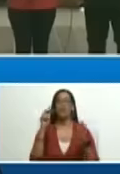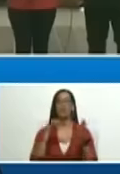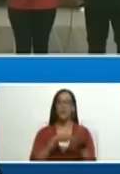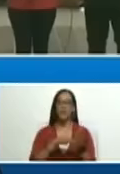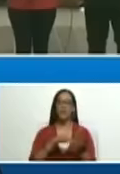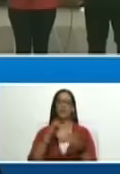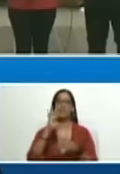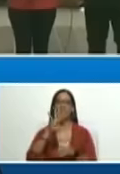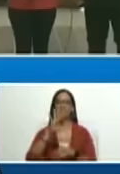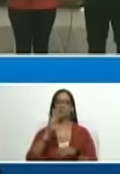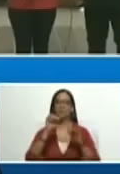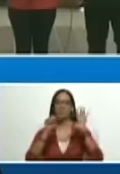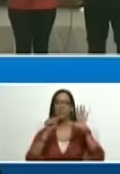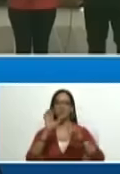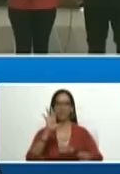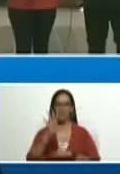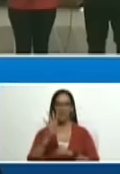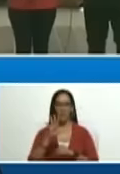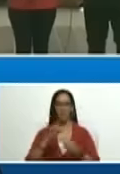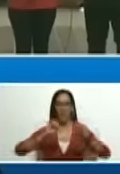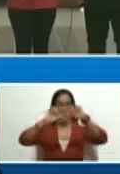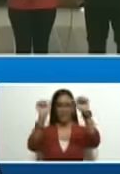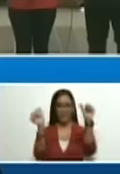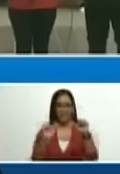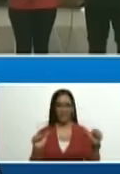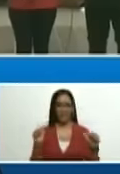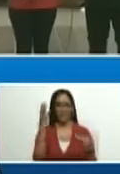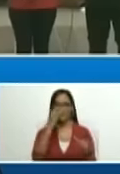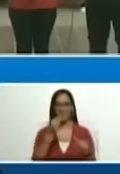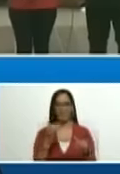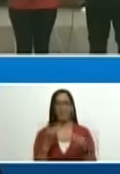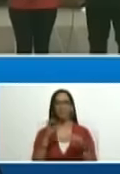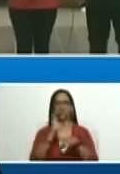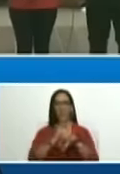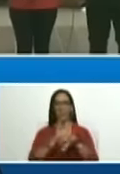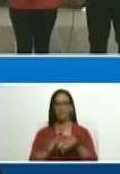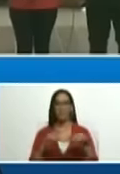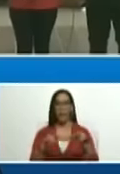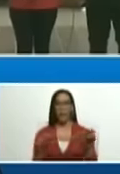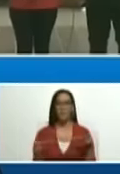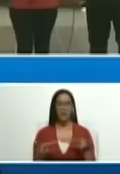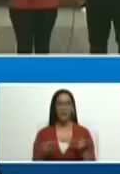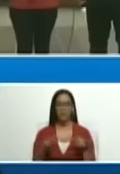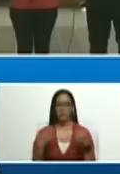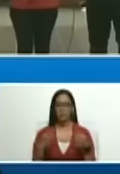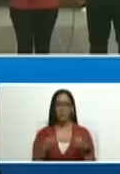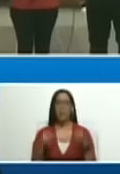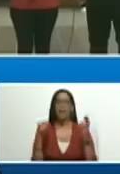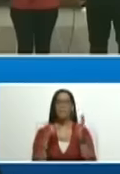2.565 murales artísticos para embellecer las ciudades. Espacios comunes,